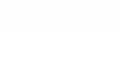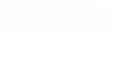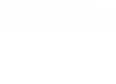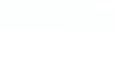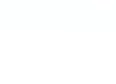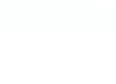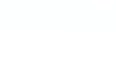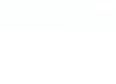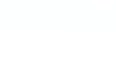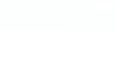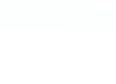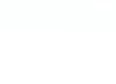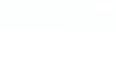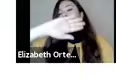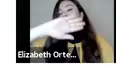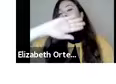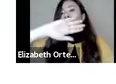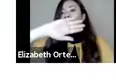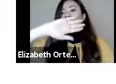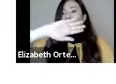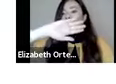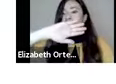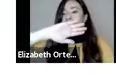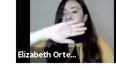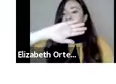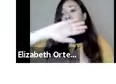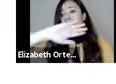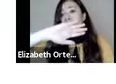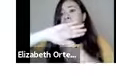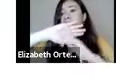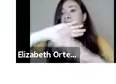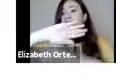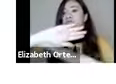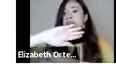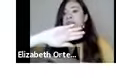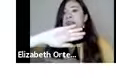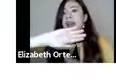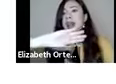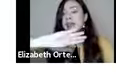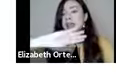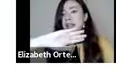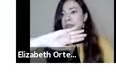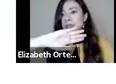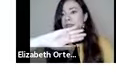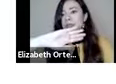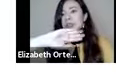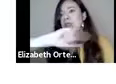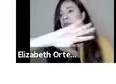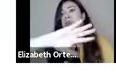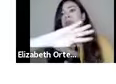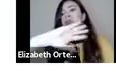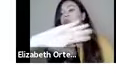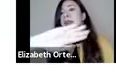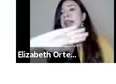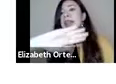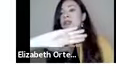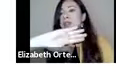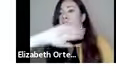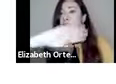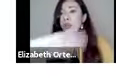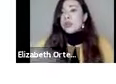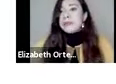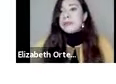del rostro, ajá, para que de esta forma podamos también, el paciente aprenda a reaccionar ante aquellos objetos que de pronto o lugares